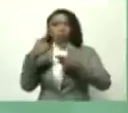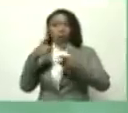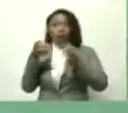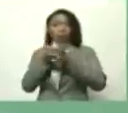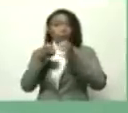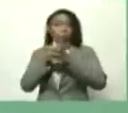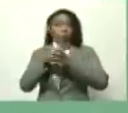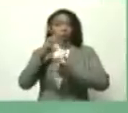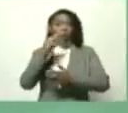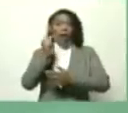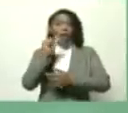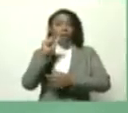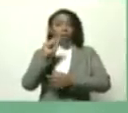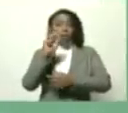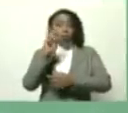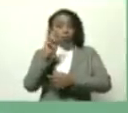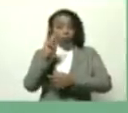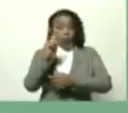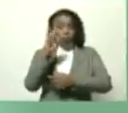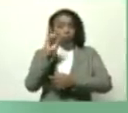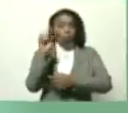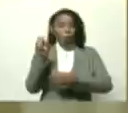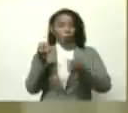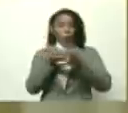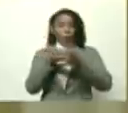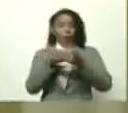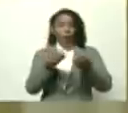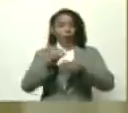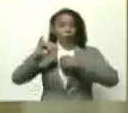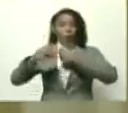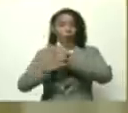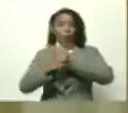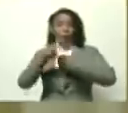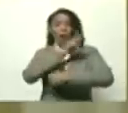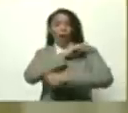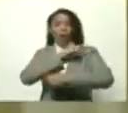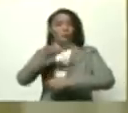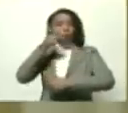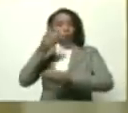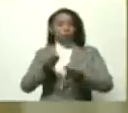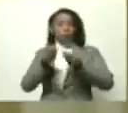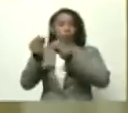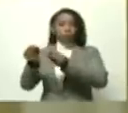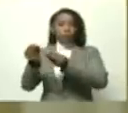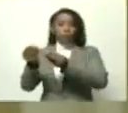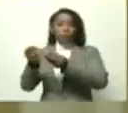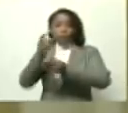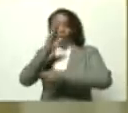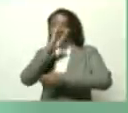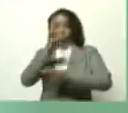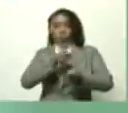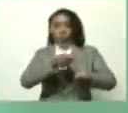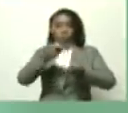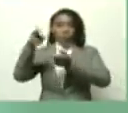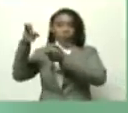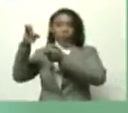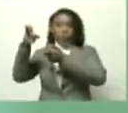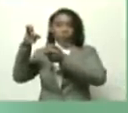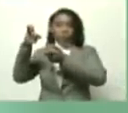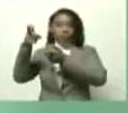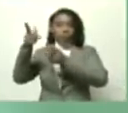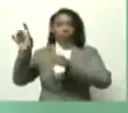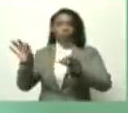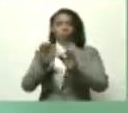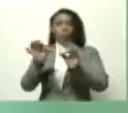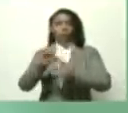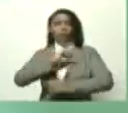le entrega como un paquetico a Juan Guaidó, al jefe de seguridad de Iván Duque, para que lo lleve al concierto de